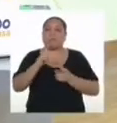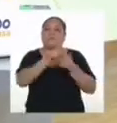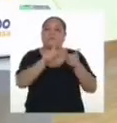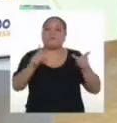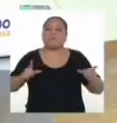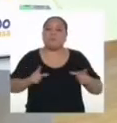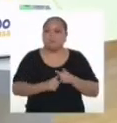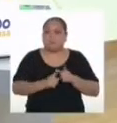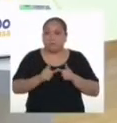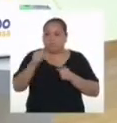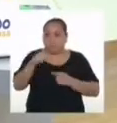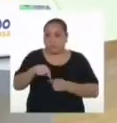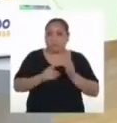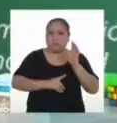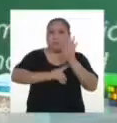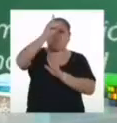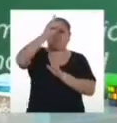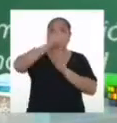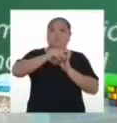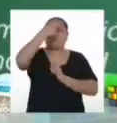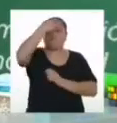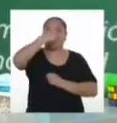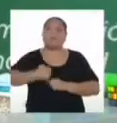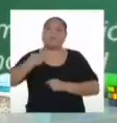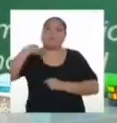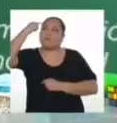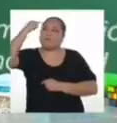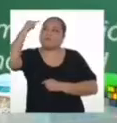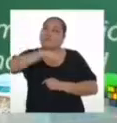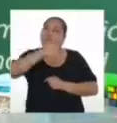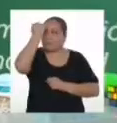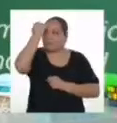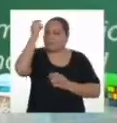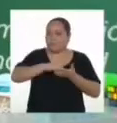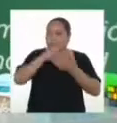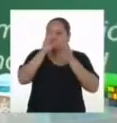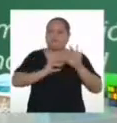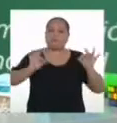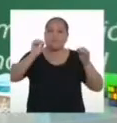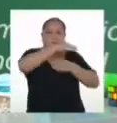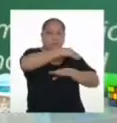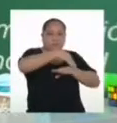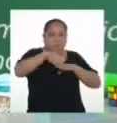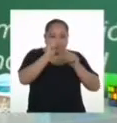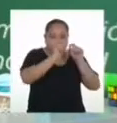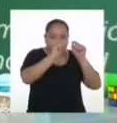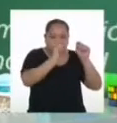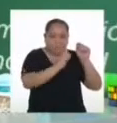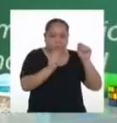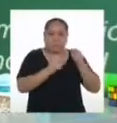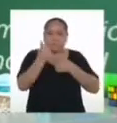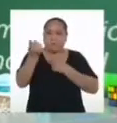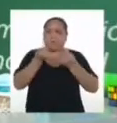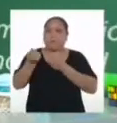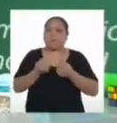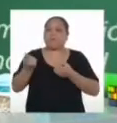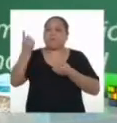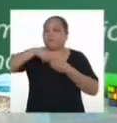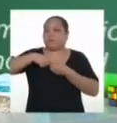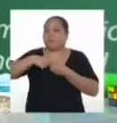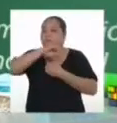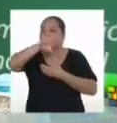territoriales para el desarrollo humano. Considero que esta es la idea principal, y que hay que resaltar que se menciona que la gestión debe